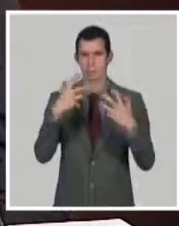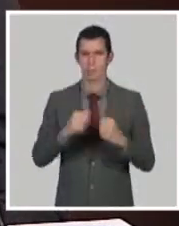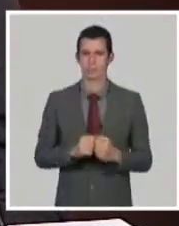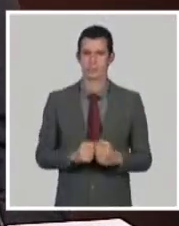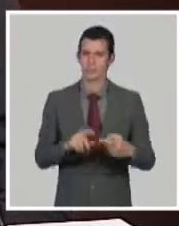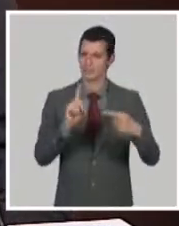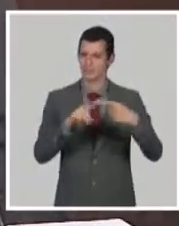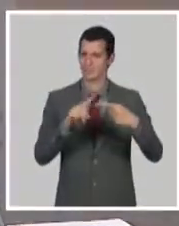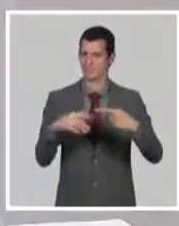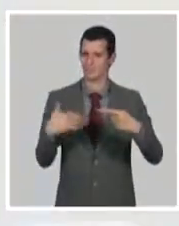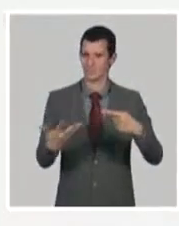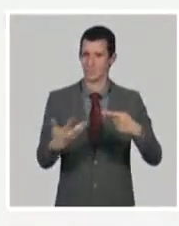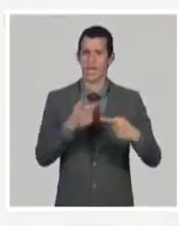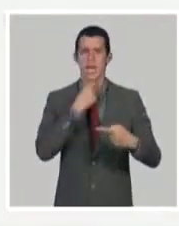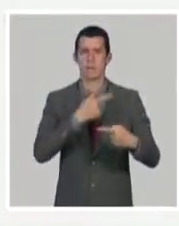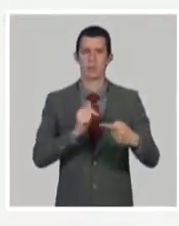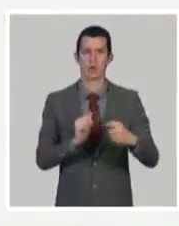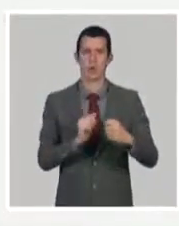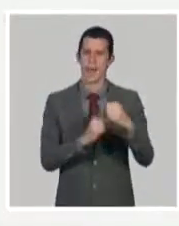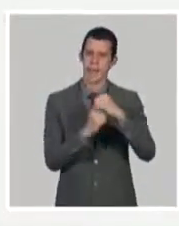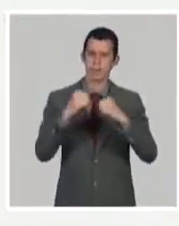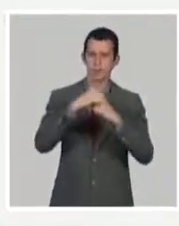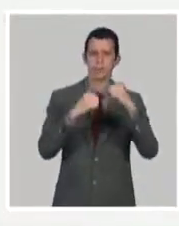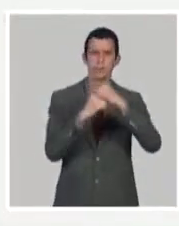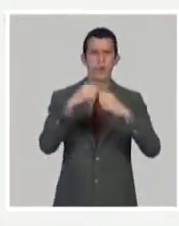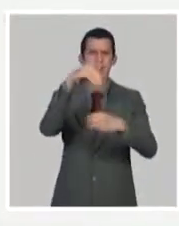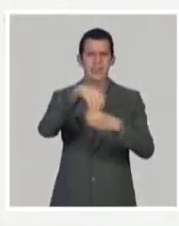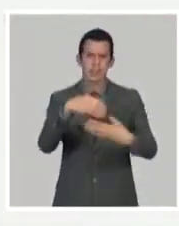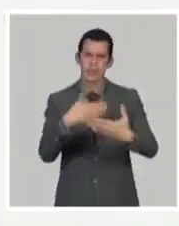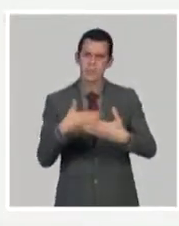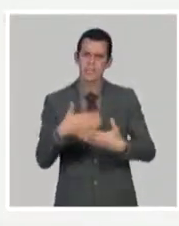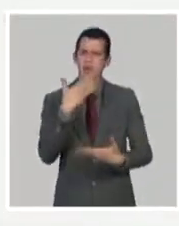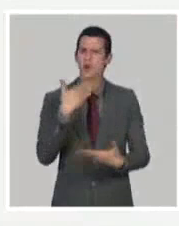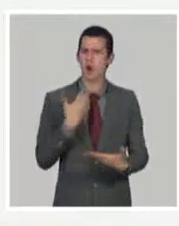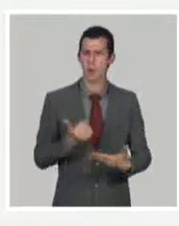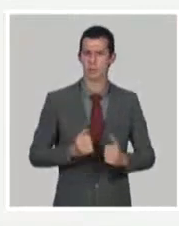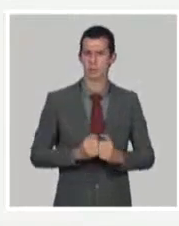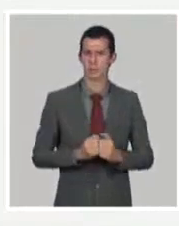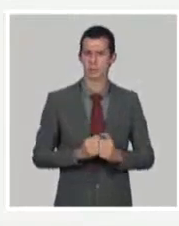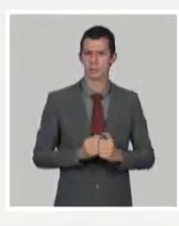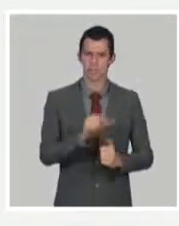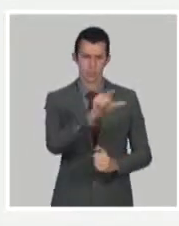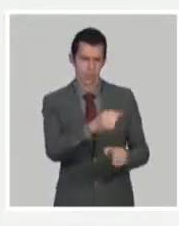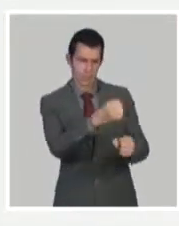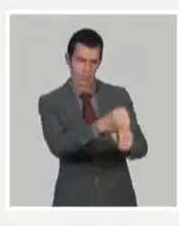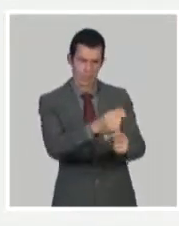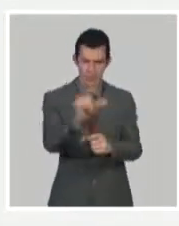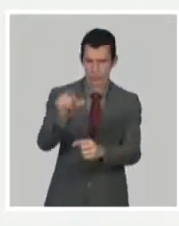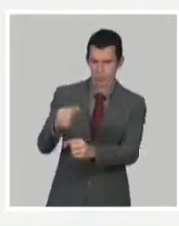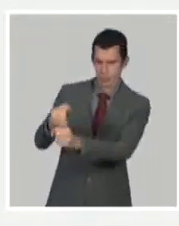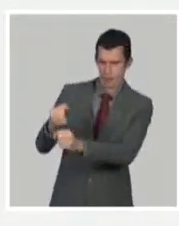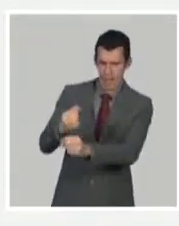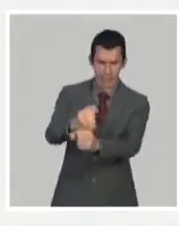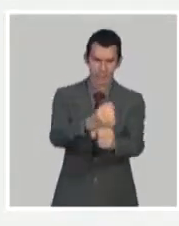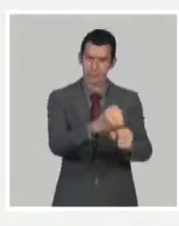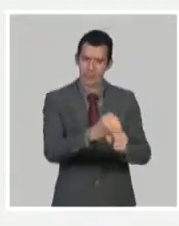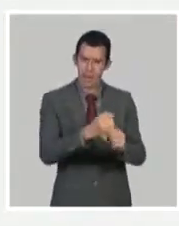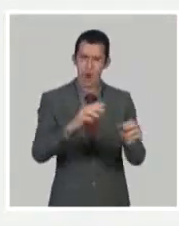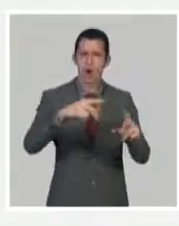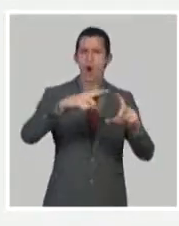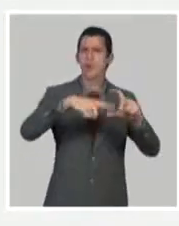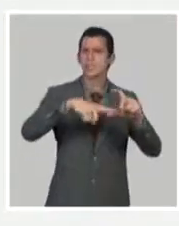con la articulación de las capacidades productivas, de las que hablaba la doctora Marta Ayala. También hay una